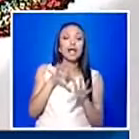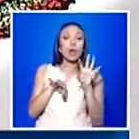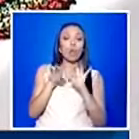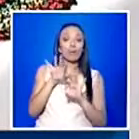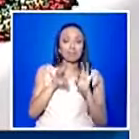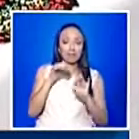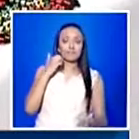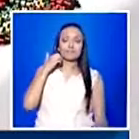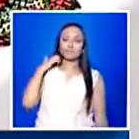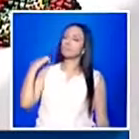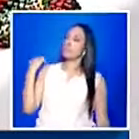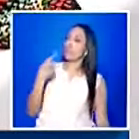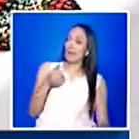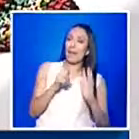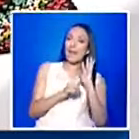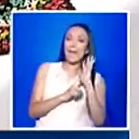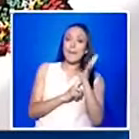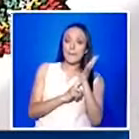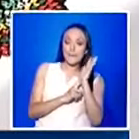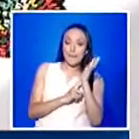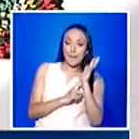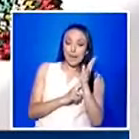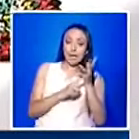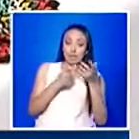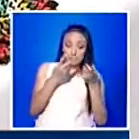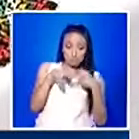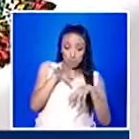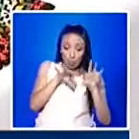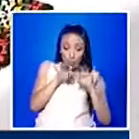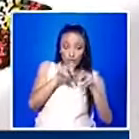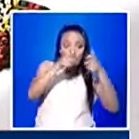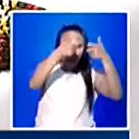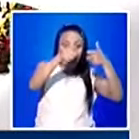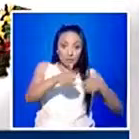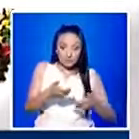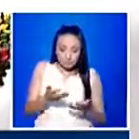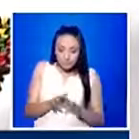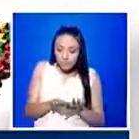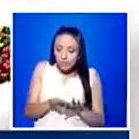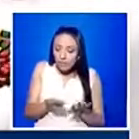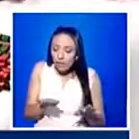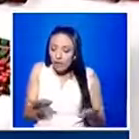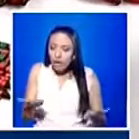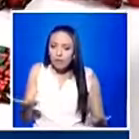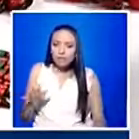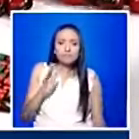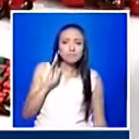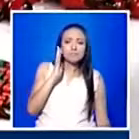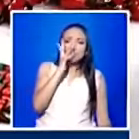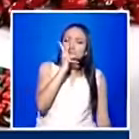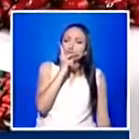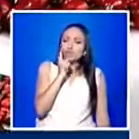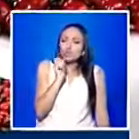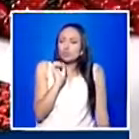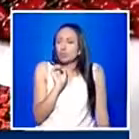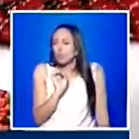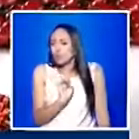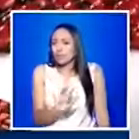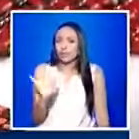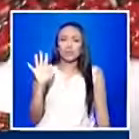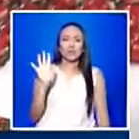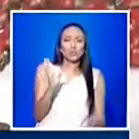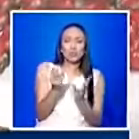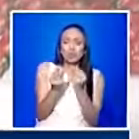justamente en esta feria son las artesanías. Aquí estamos viendo en pantalla la cantidad, la diversidad,